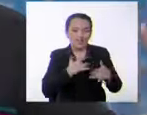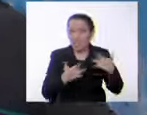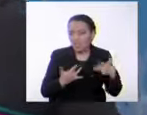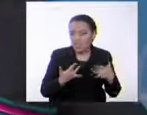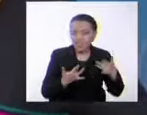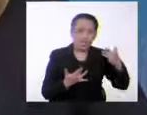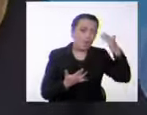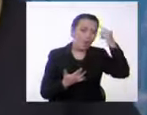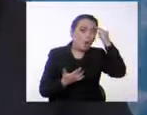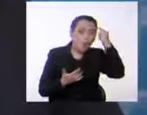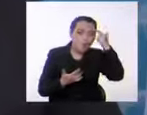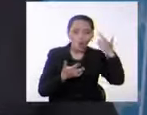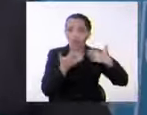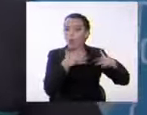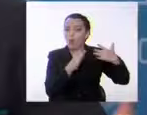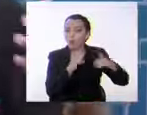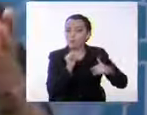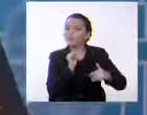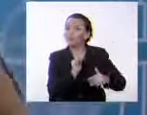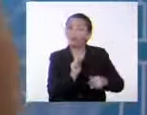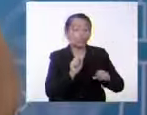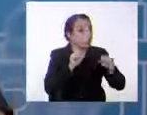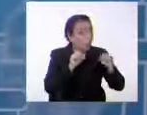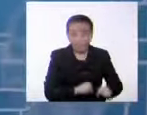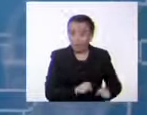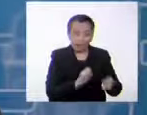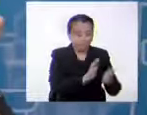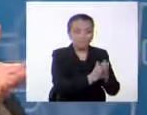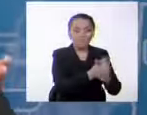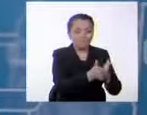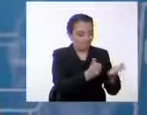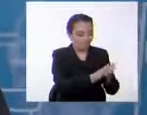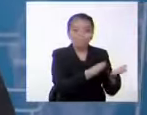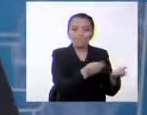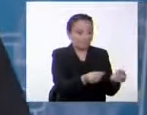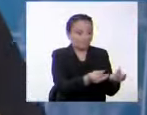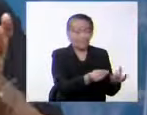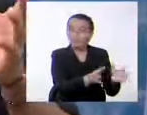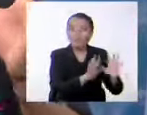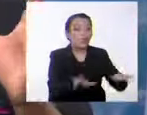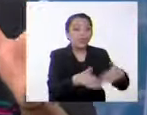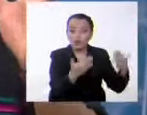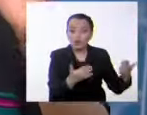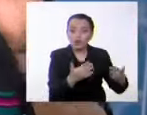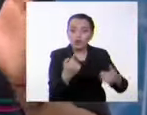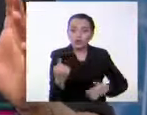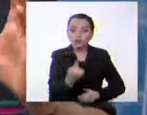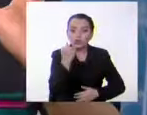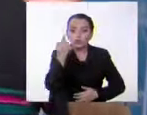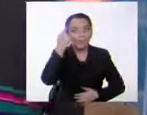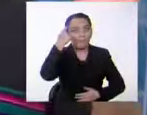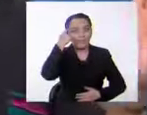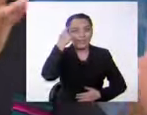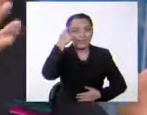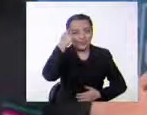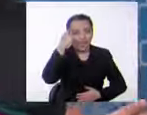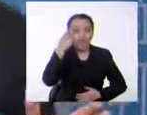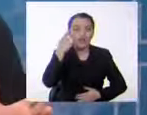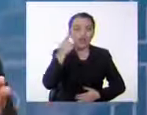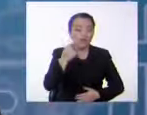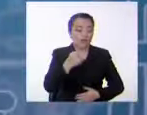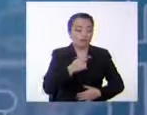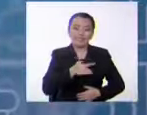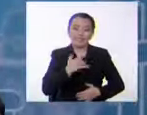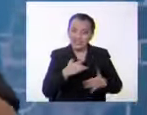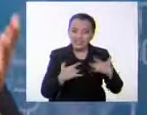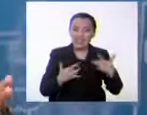a hablar sobre esos cambios en la cultura. Pero la semana pasada ya trabajamos un poco el tema de los cambios